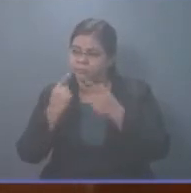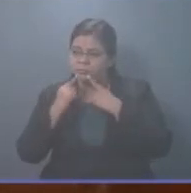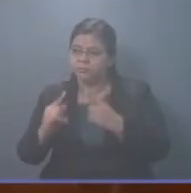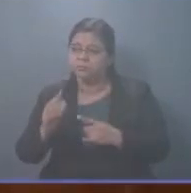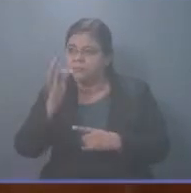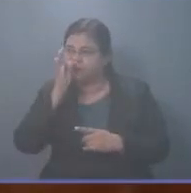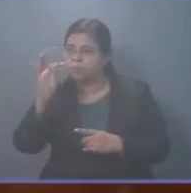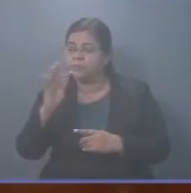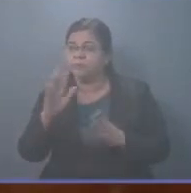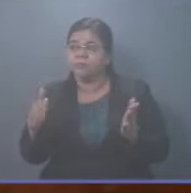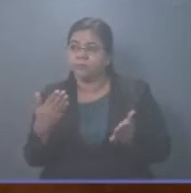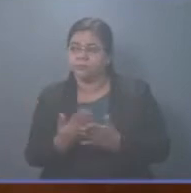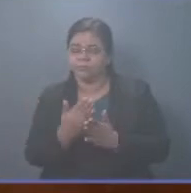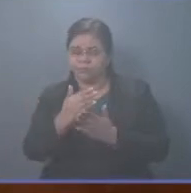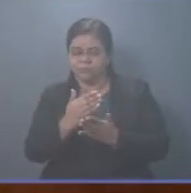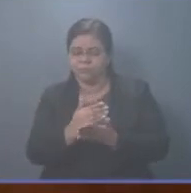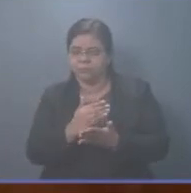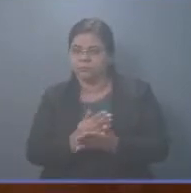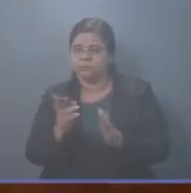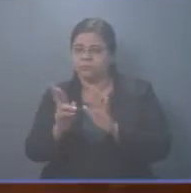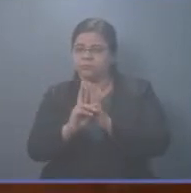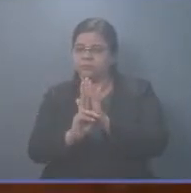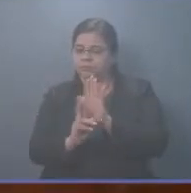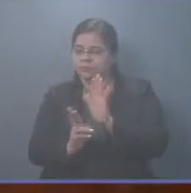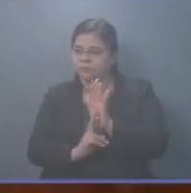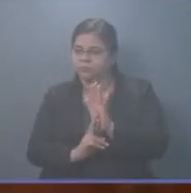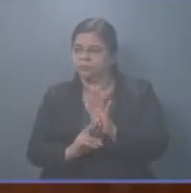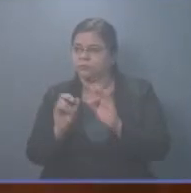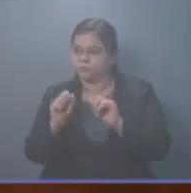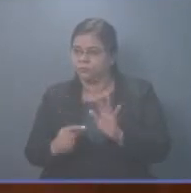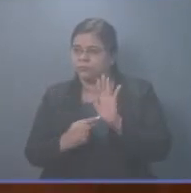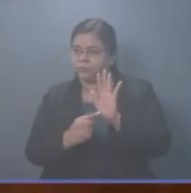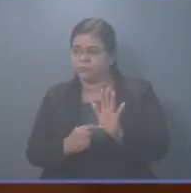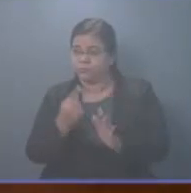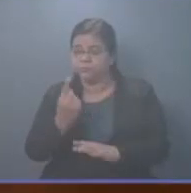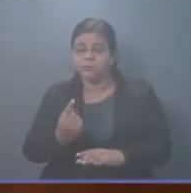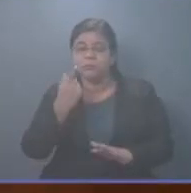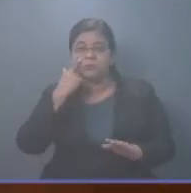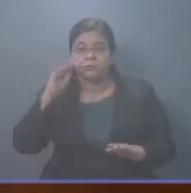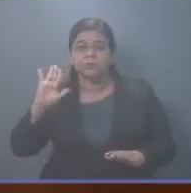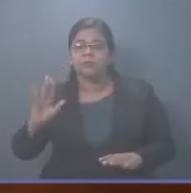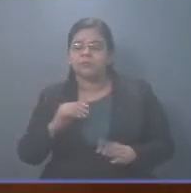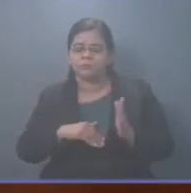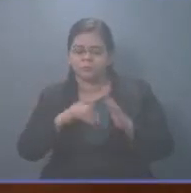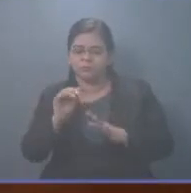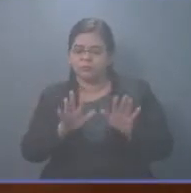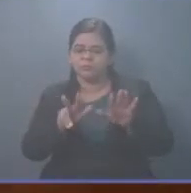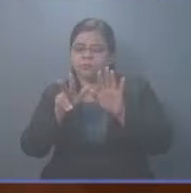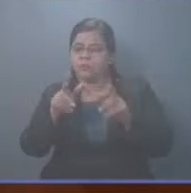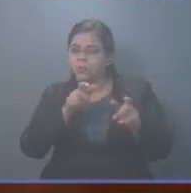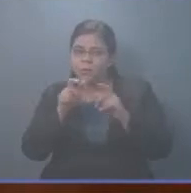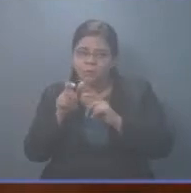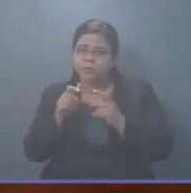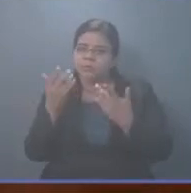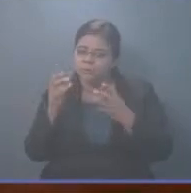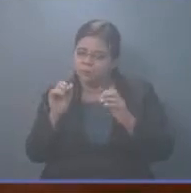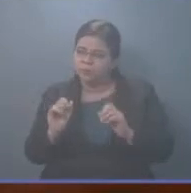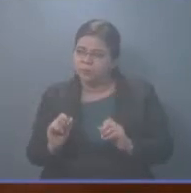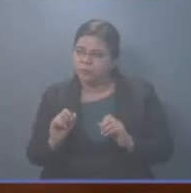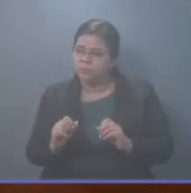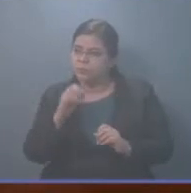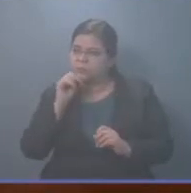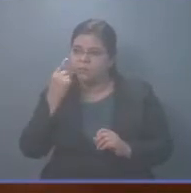jurada en el formulario proporcionado por el registro y presentando dos testigos mayores de 18 años, quienes deberán acreditar